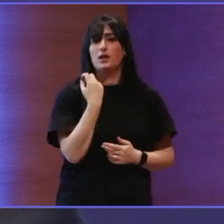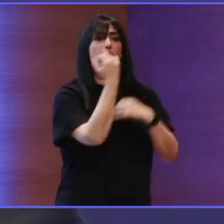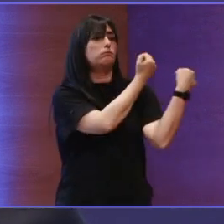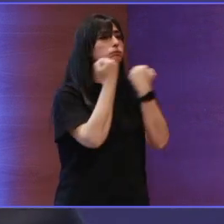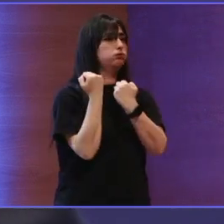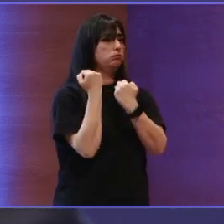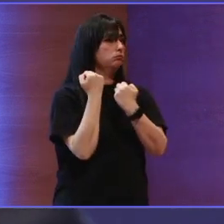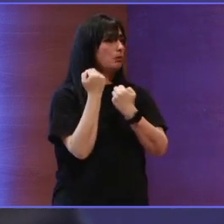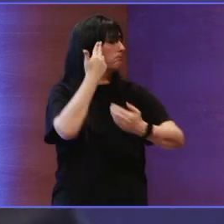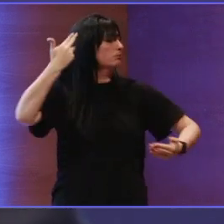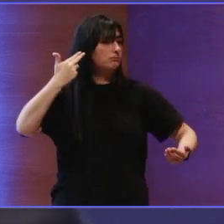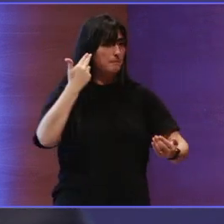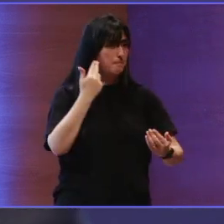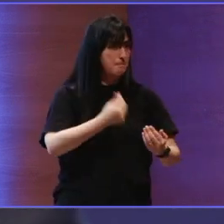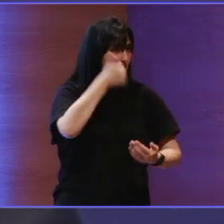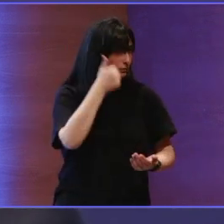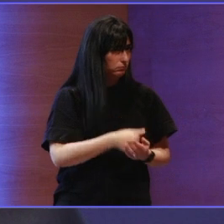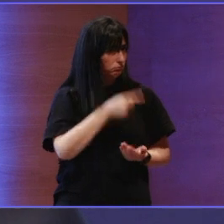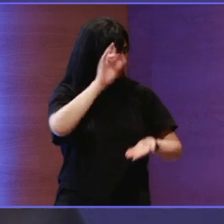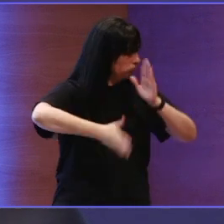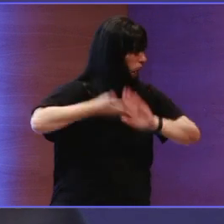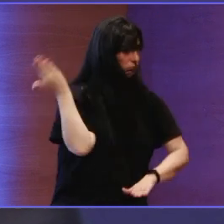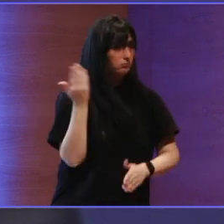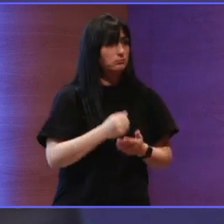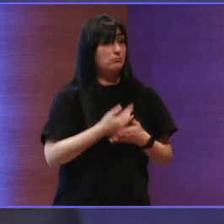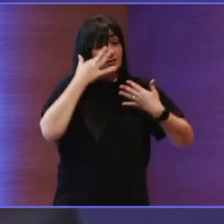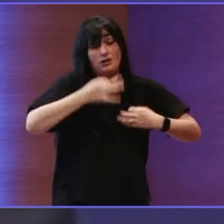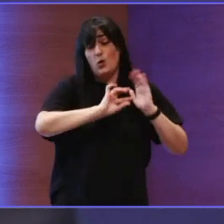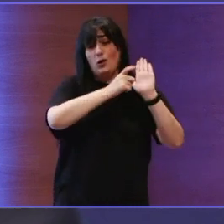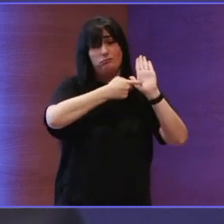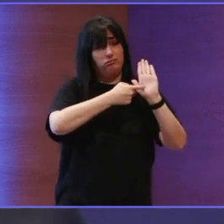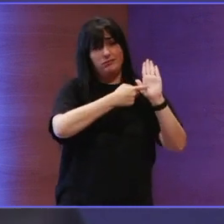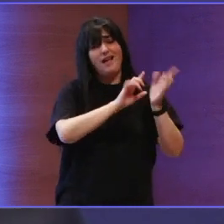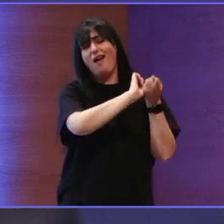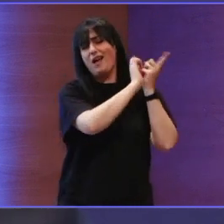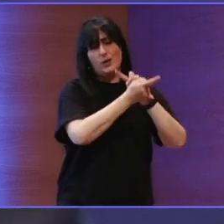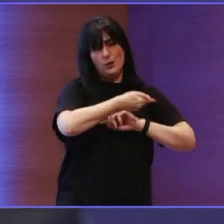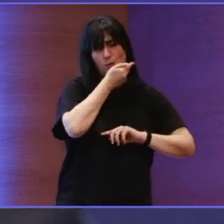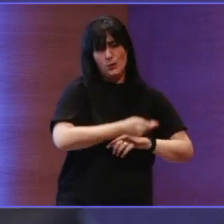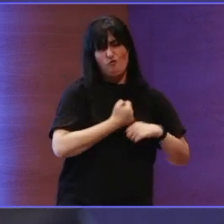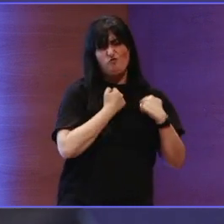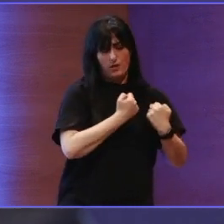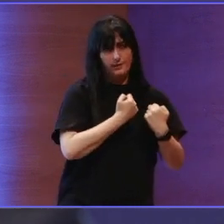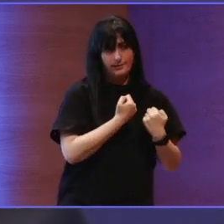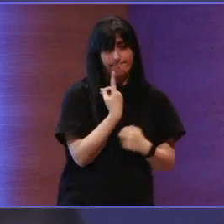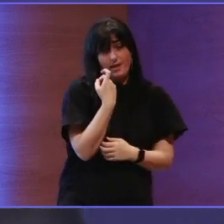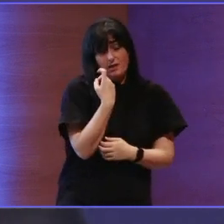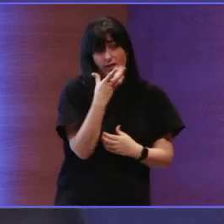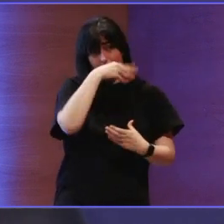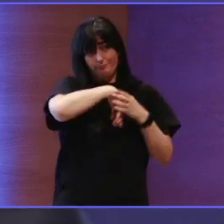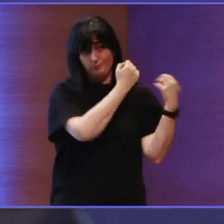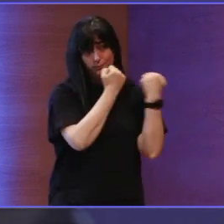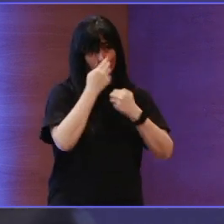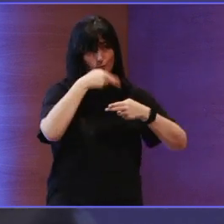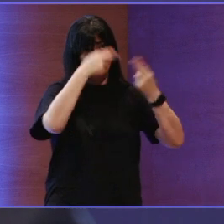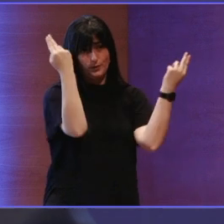arriesgada yo esto no sé cómo se hace pero probablemente hay que introducir cambios legislativos potentes en el ámbito de la función pública eh lo del